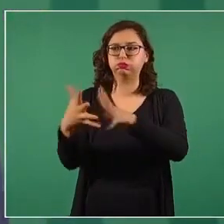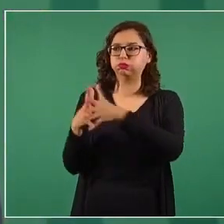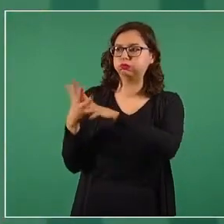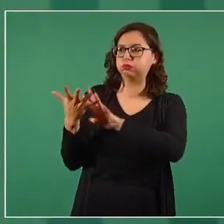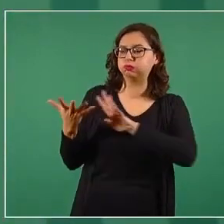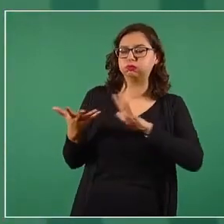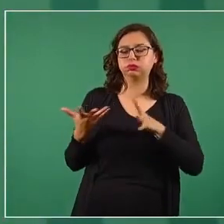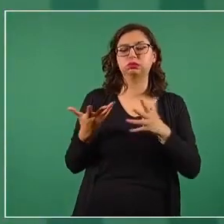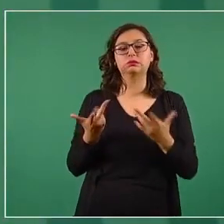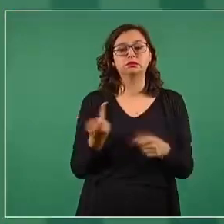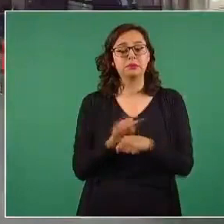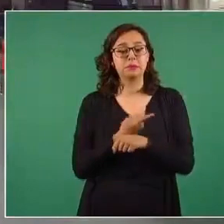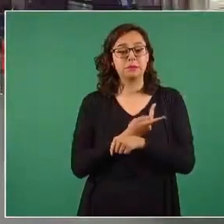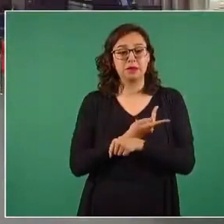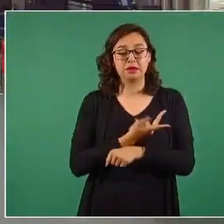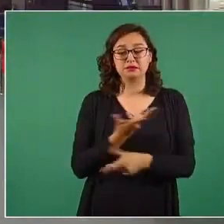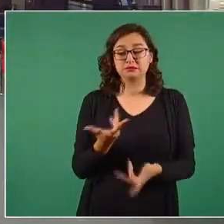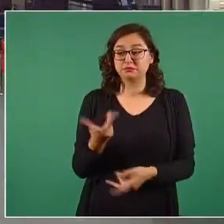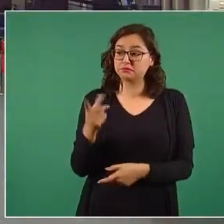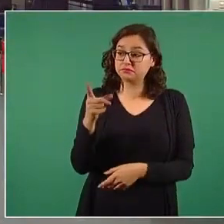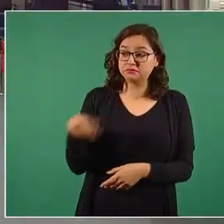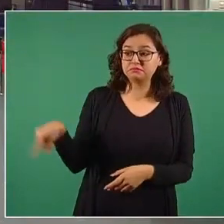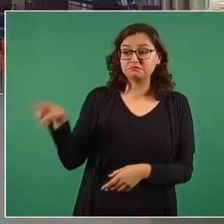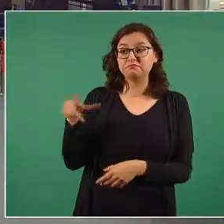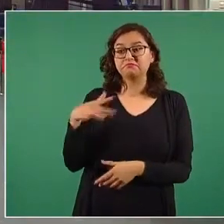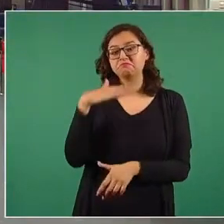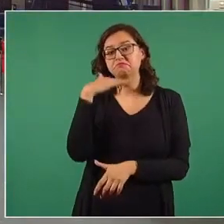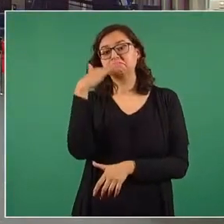beneficiado de la corrupción.